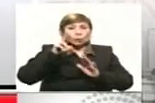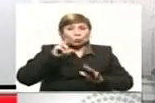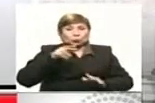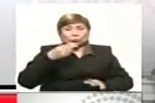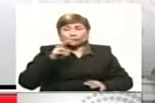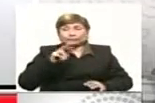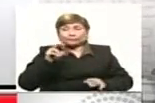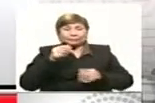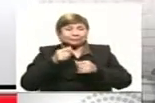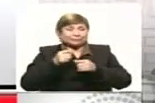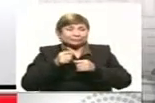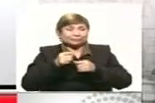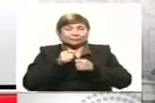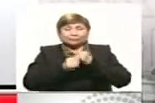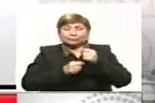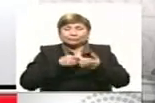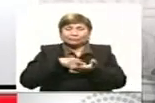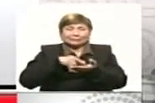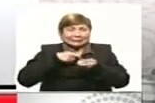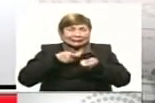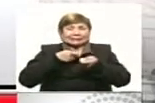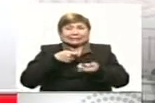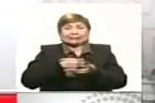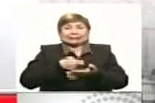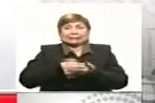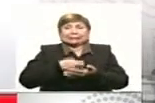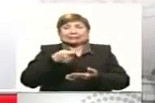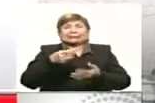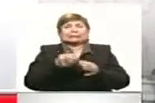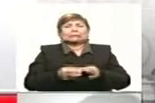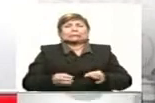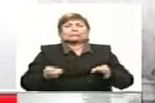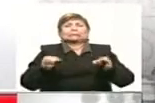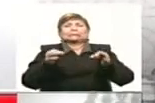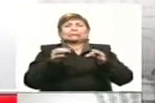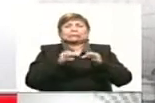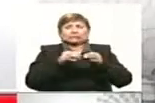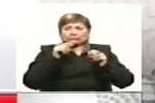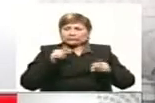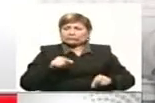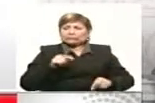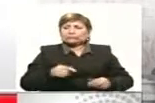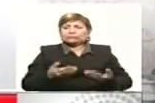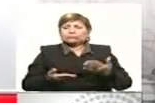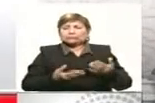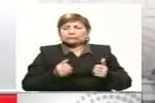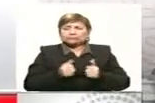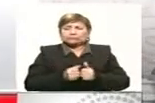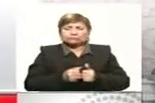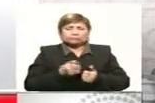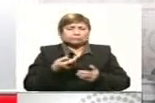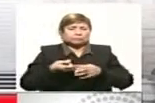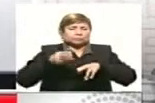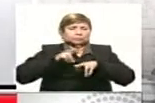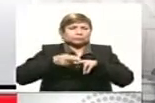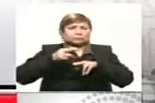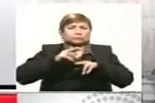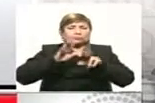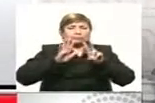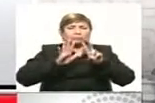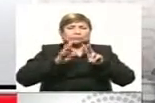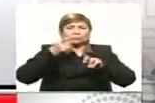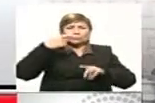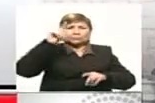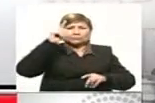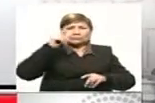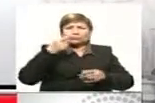nos presiona el pago de la deuda. Un tema importante que está aquí, porque en total hay un aumento del pago de la deuda de